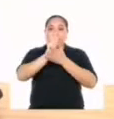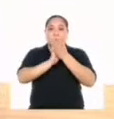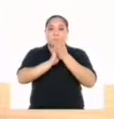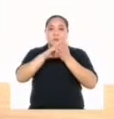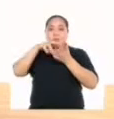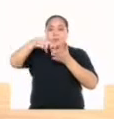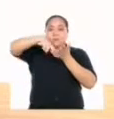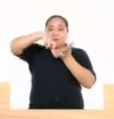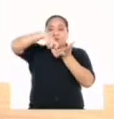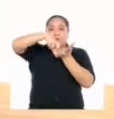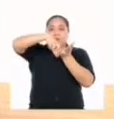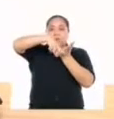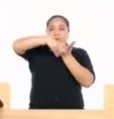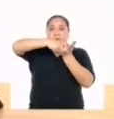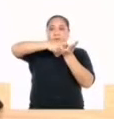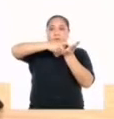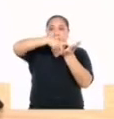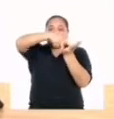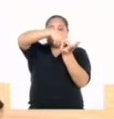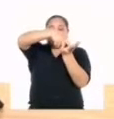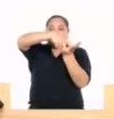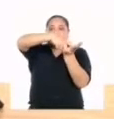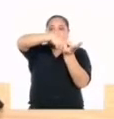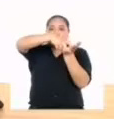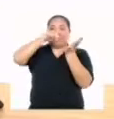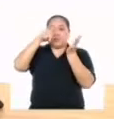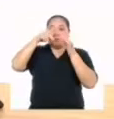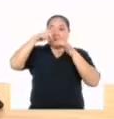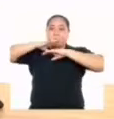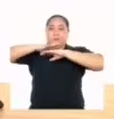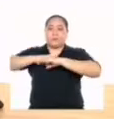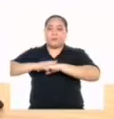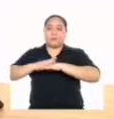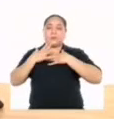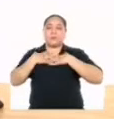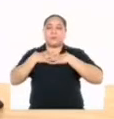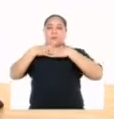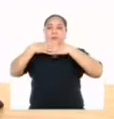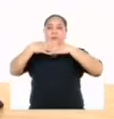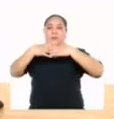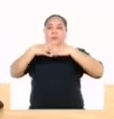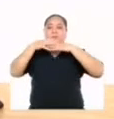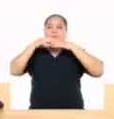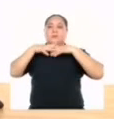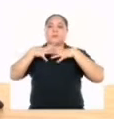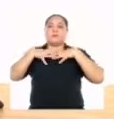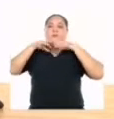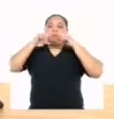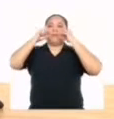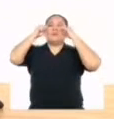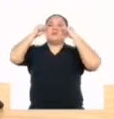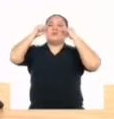colocando la rodilla hacia el suelo y las manos en el muslo. Inhalamos, exhalamos.